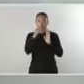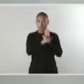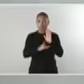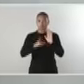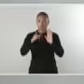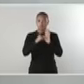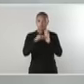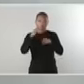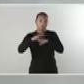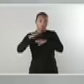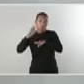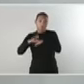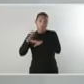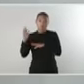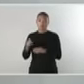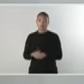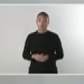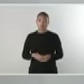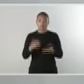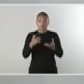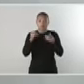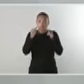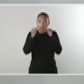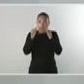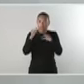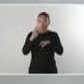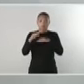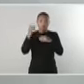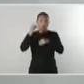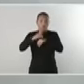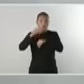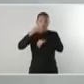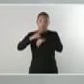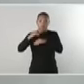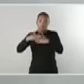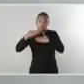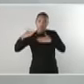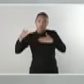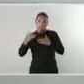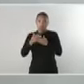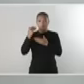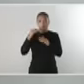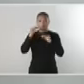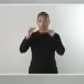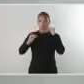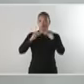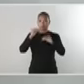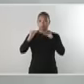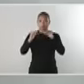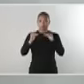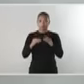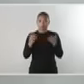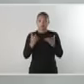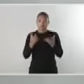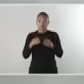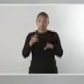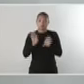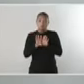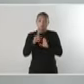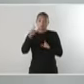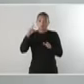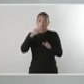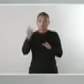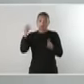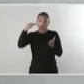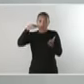y en otras plataformas que se han dado los días subsecuentes al debate andamos en el rango de los cien